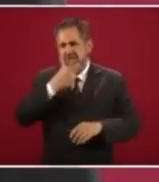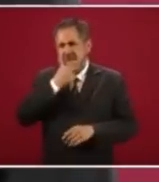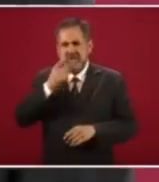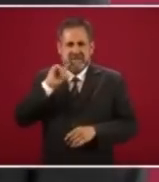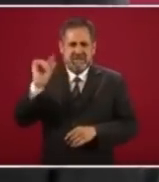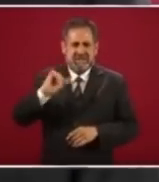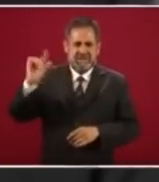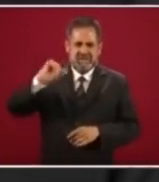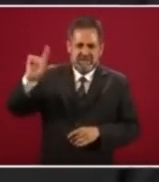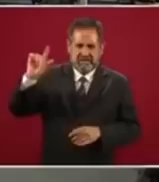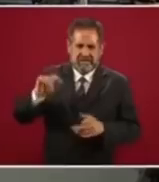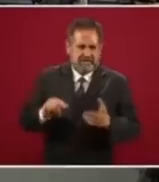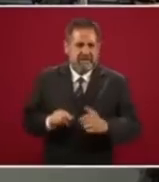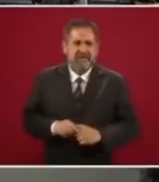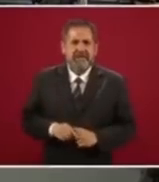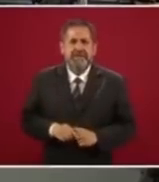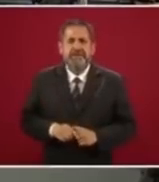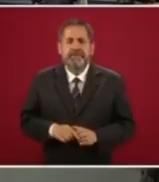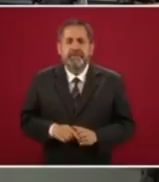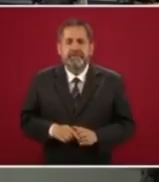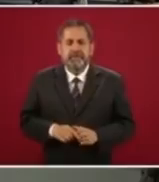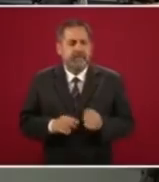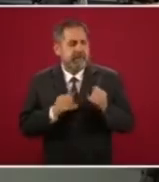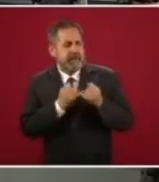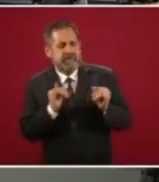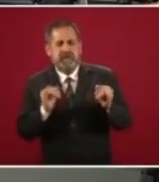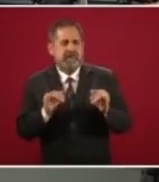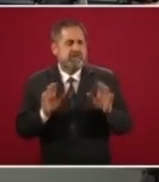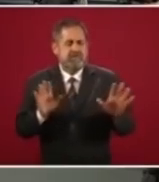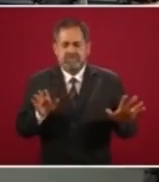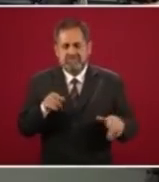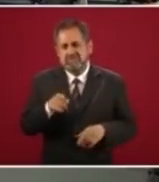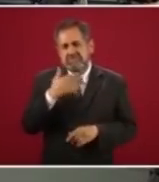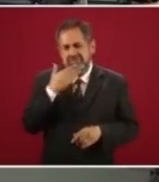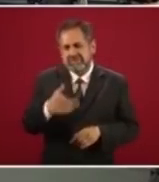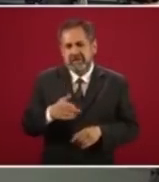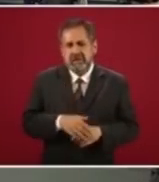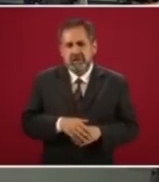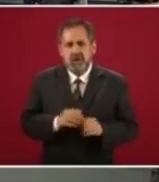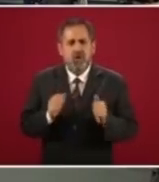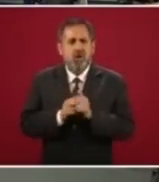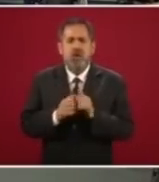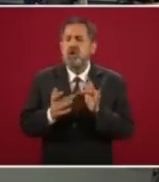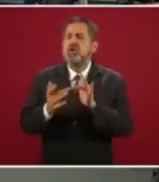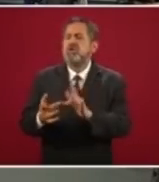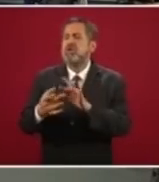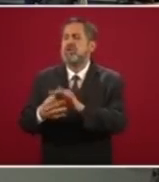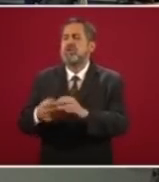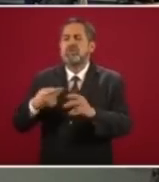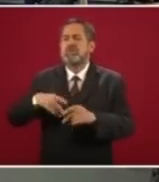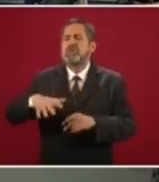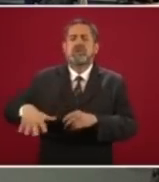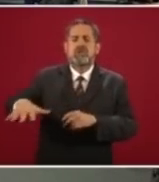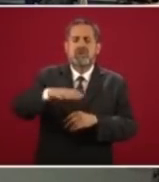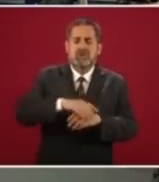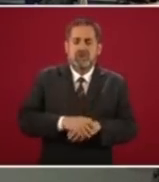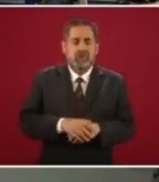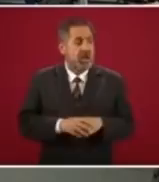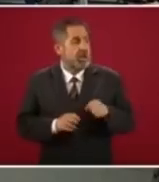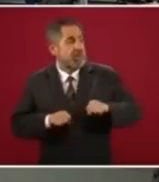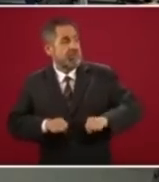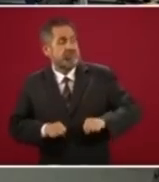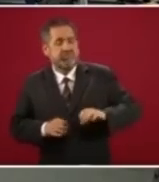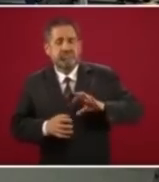hombres profesionales, independientes, cercanos al pueblo, distantes al